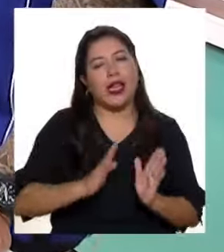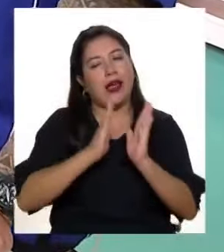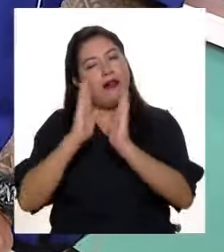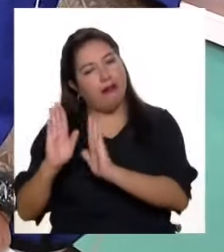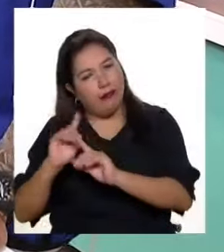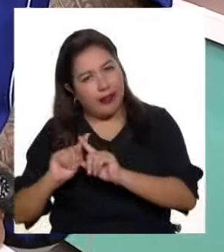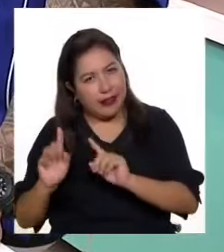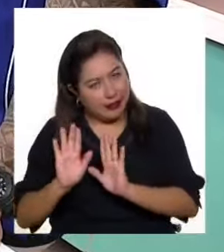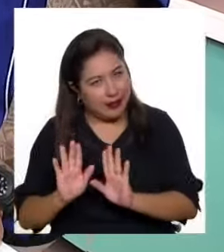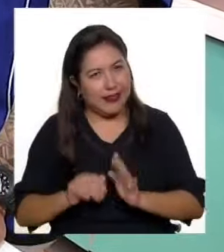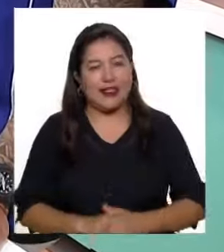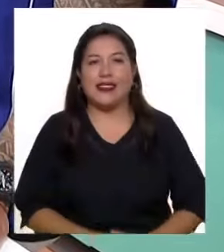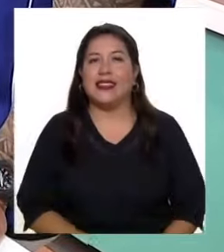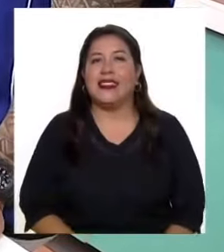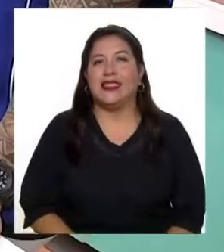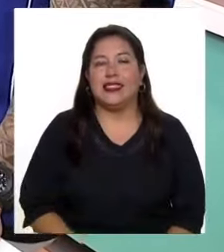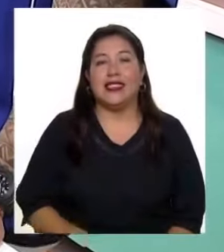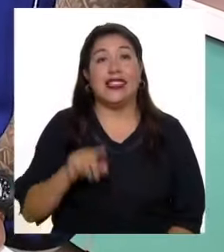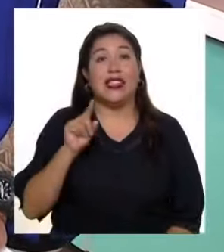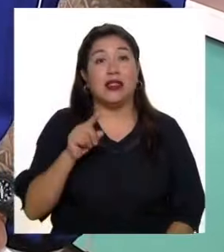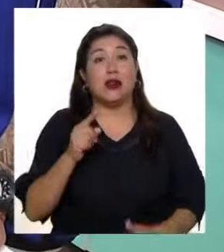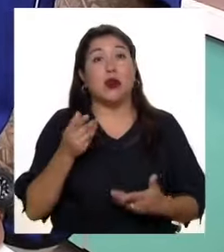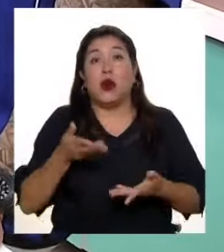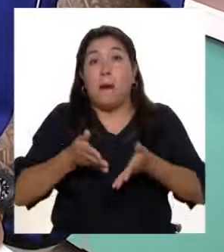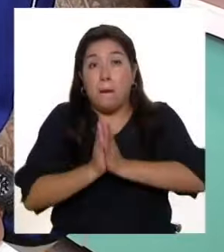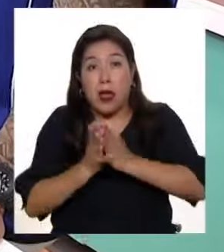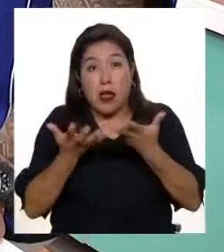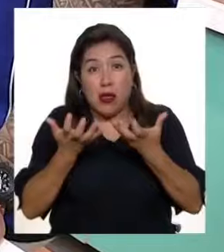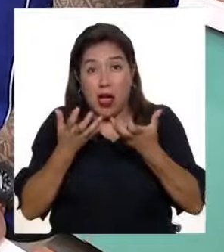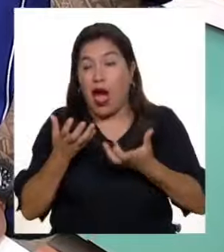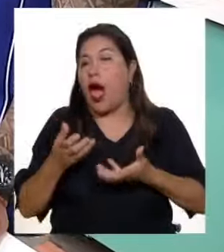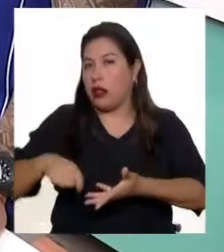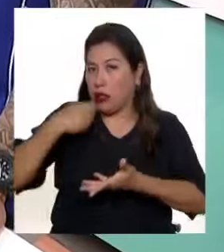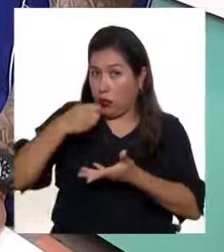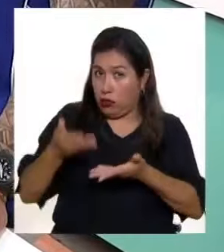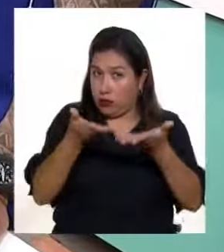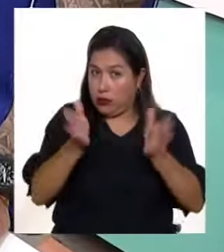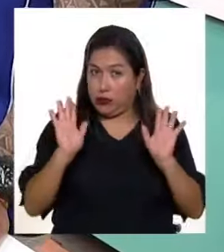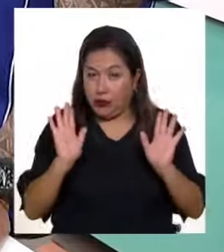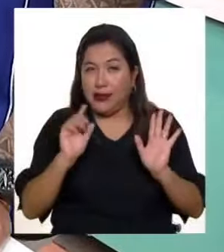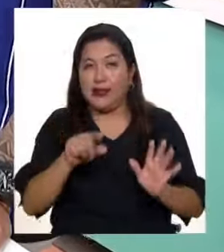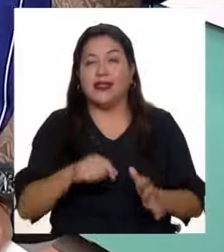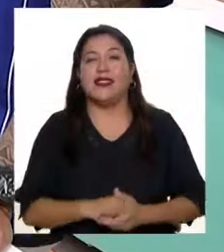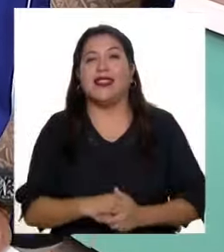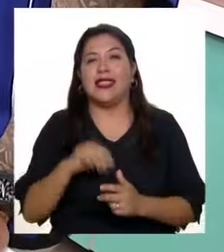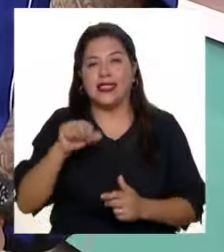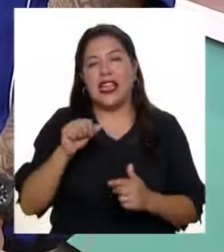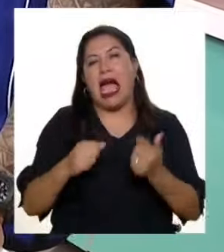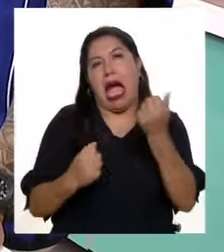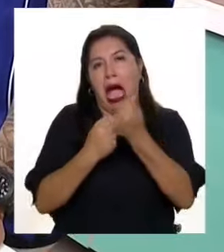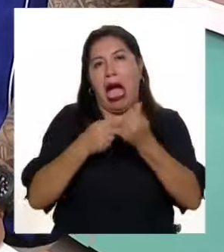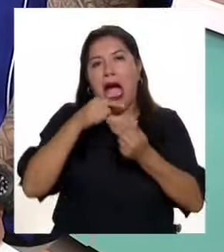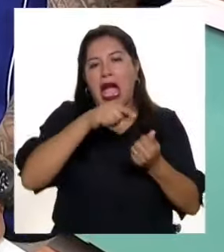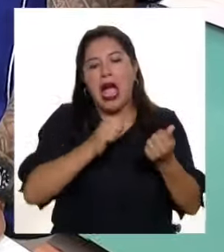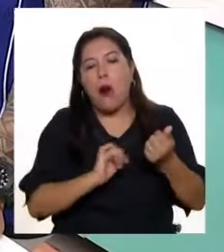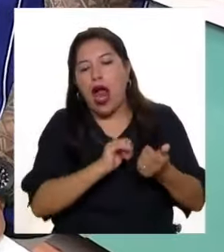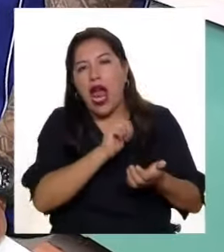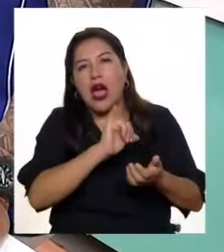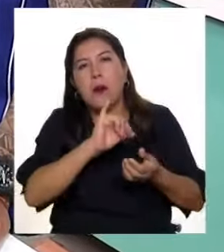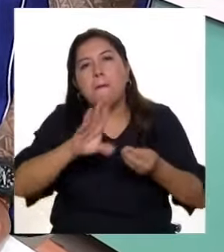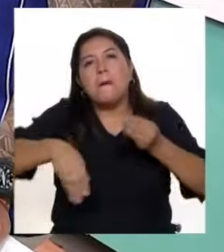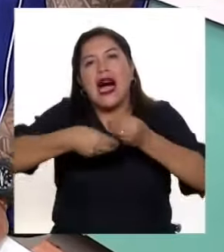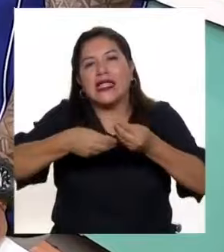que el huevo batido. Y solamente porque lo pide, se lo vas a poner. Yo no dije es un buen acompañamiento, ¿no? De todas maneras. ¿Sí? Pero yo no dije crotones. ¿Qué dijiste? Yo